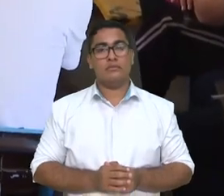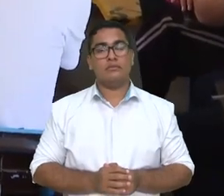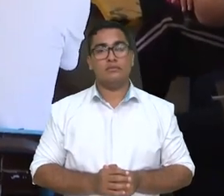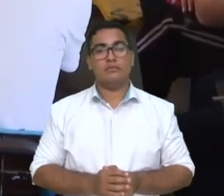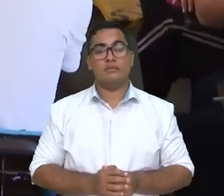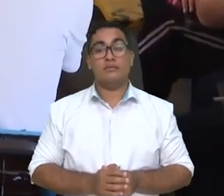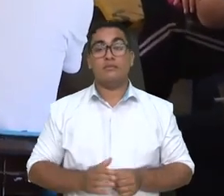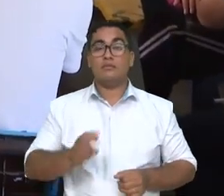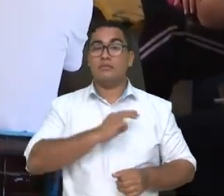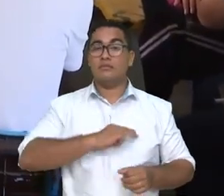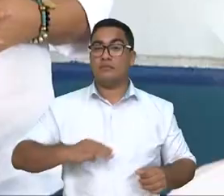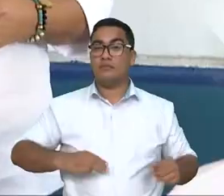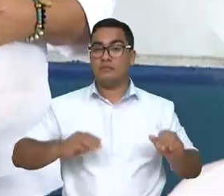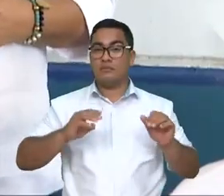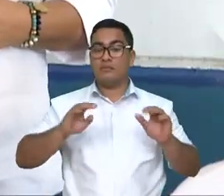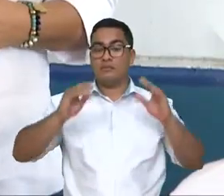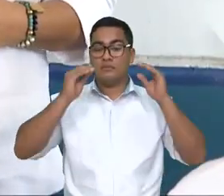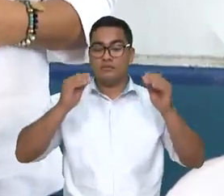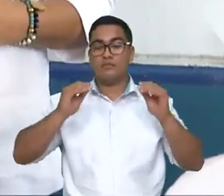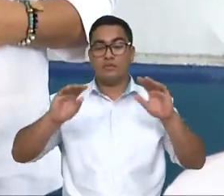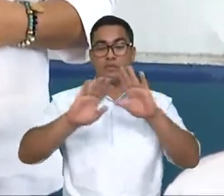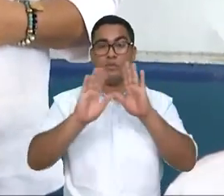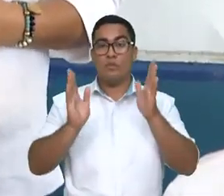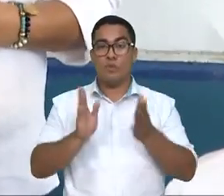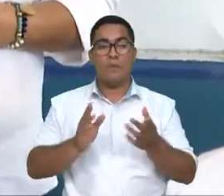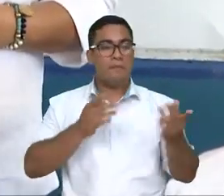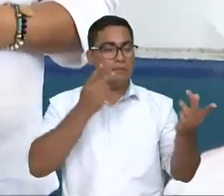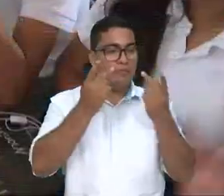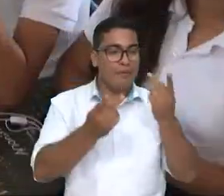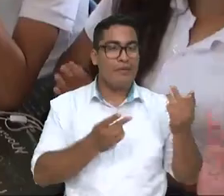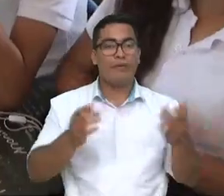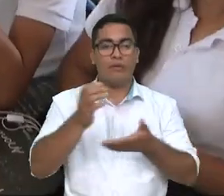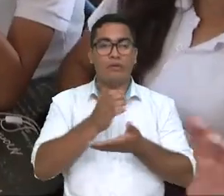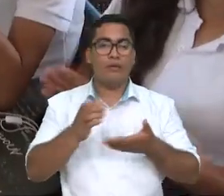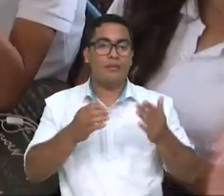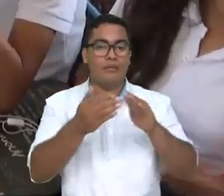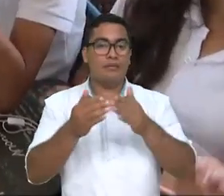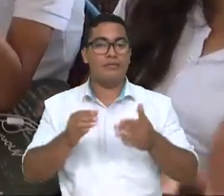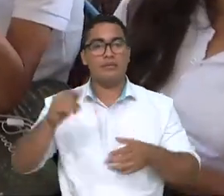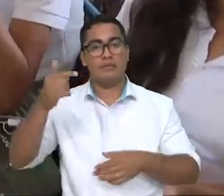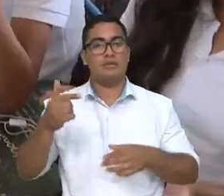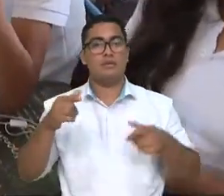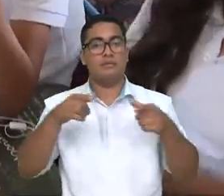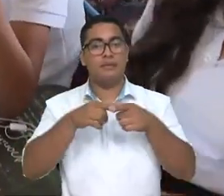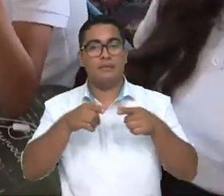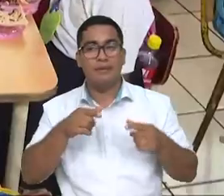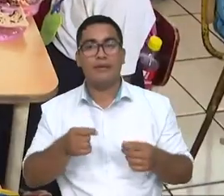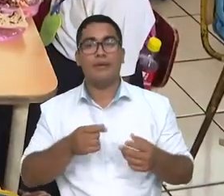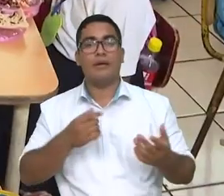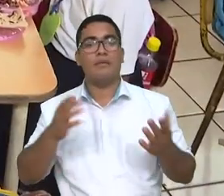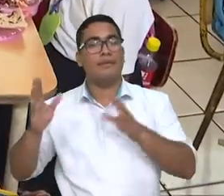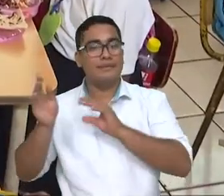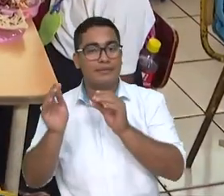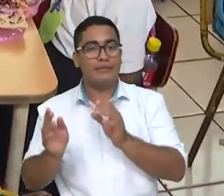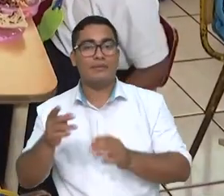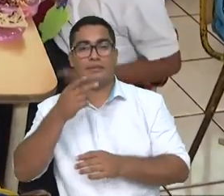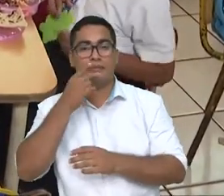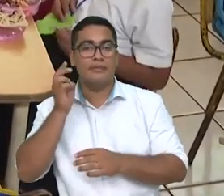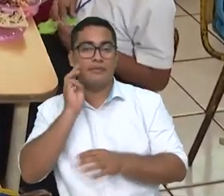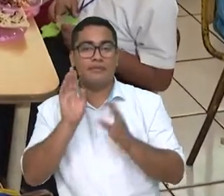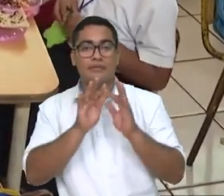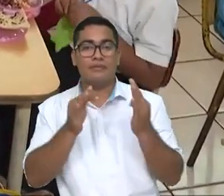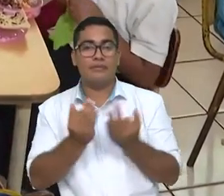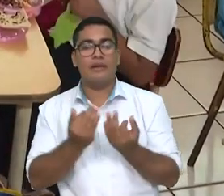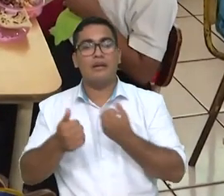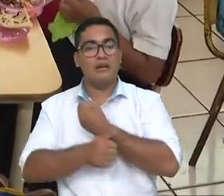La ministra de Educación visitó colegios del Distrito 7 de Managua, donde conversó con padres de familia, estudiantes y directores de